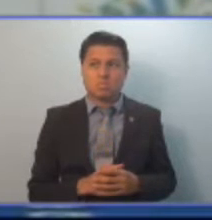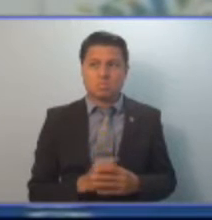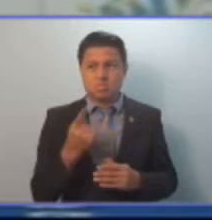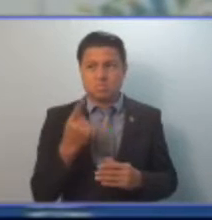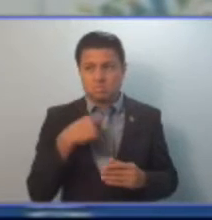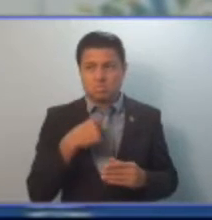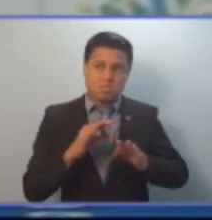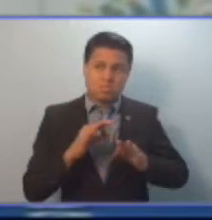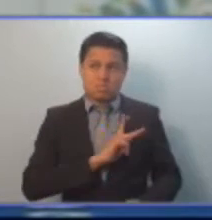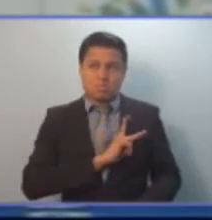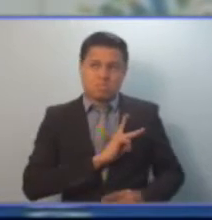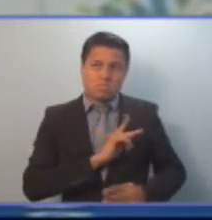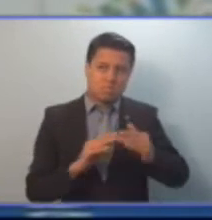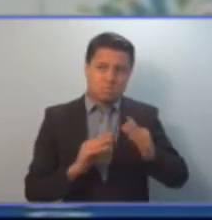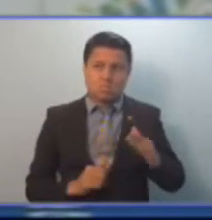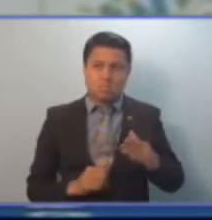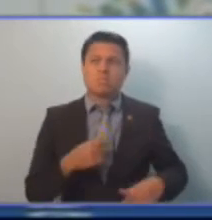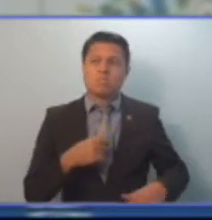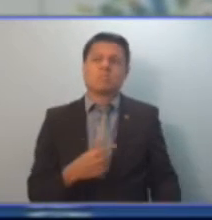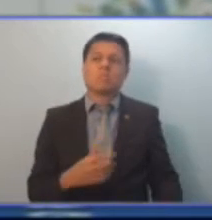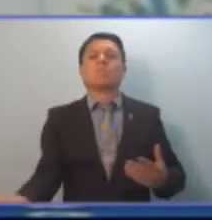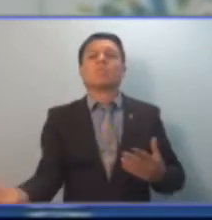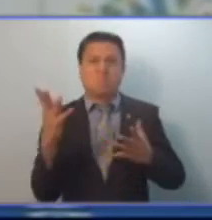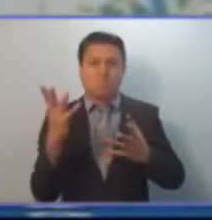personal me gustaría